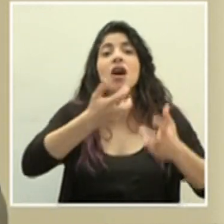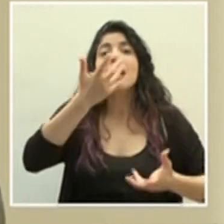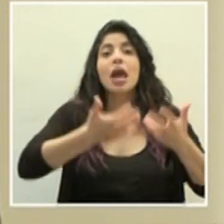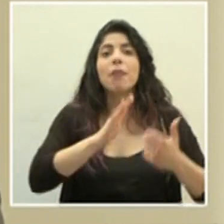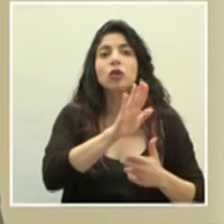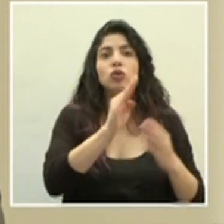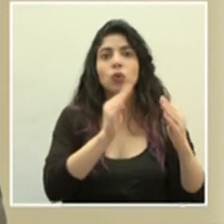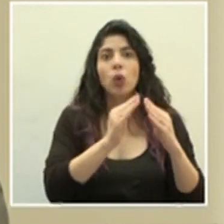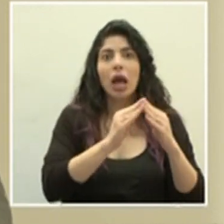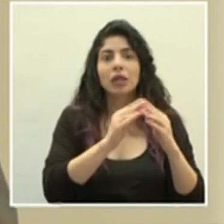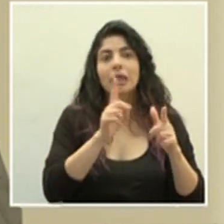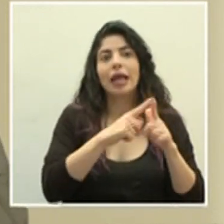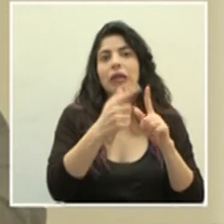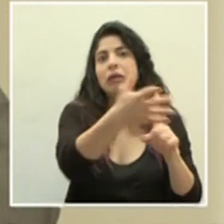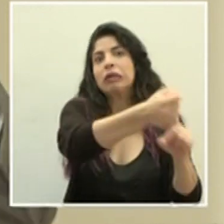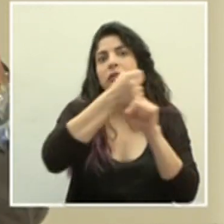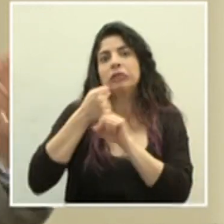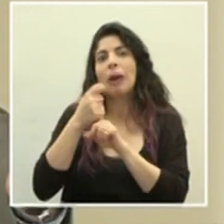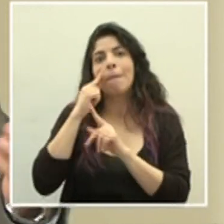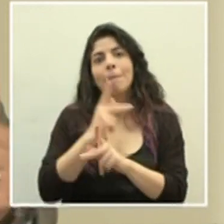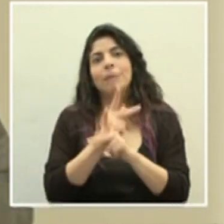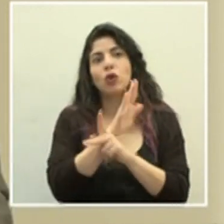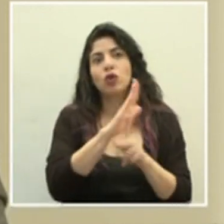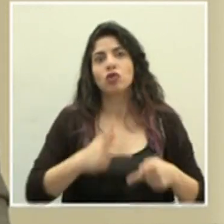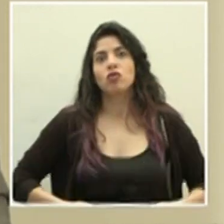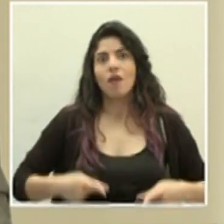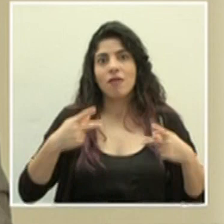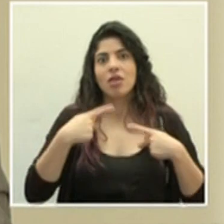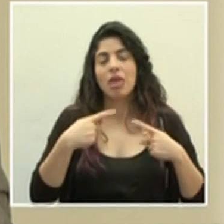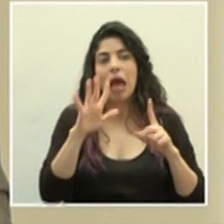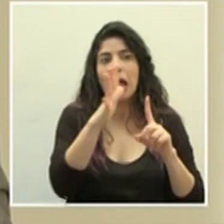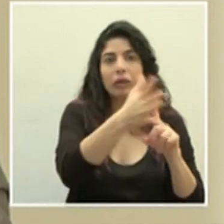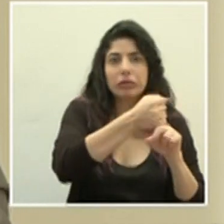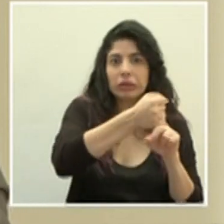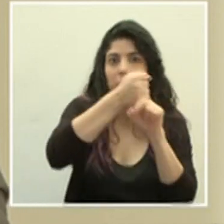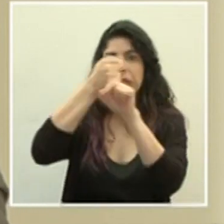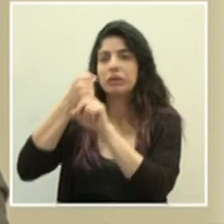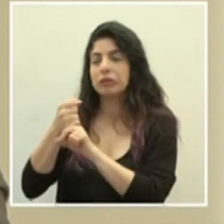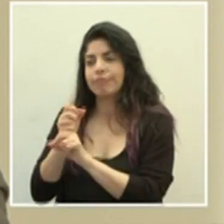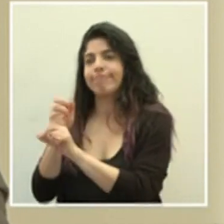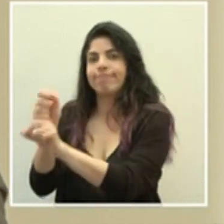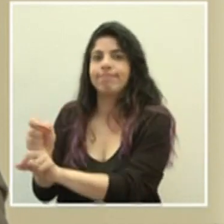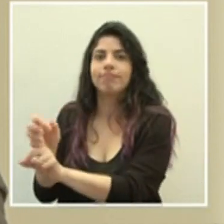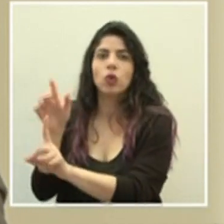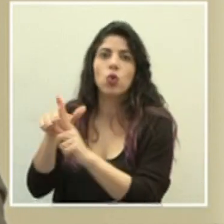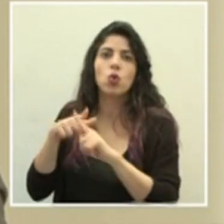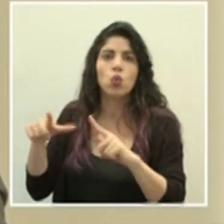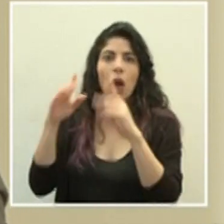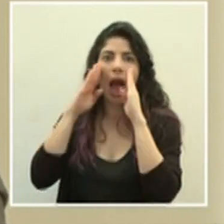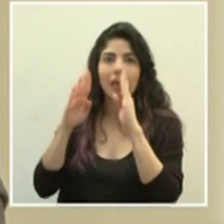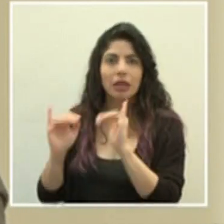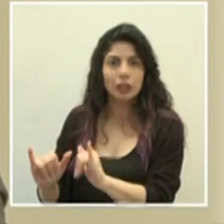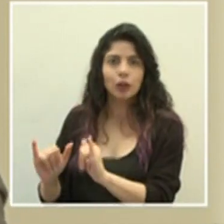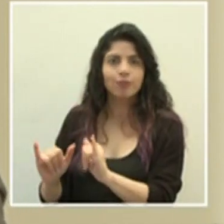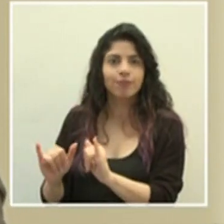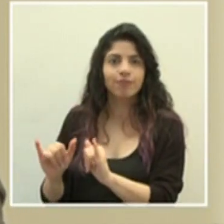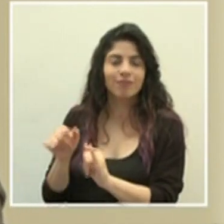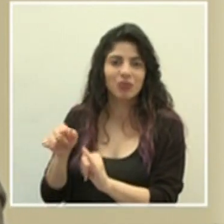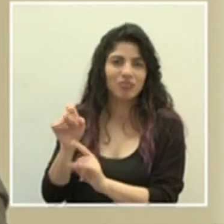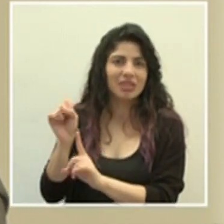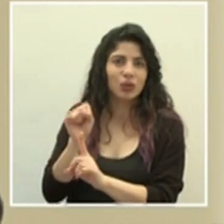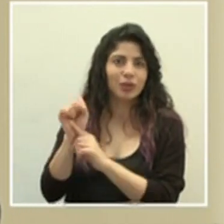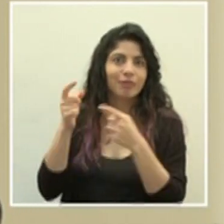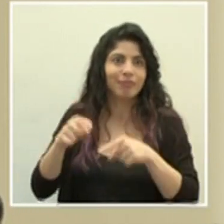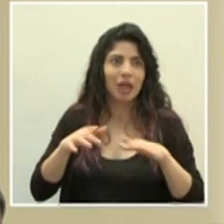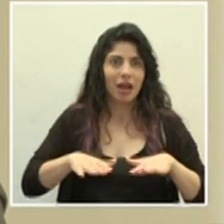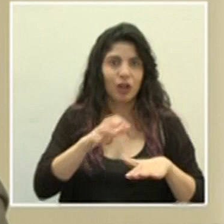protección a su vida, fue llevada a este centro de atención. Y justamente esas son